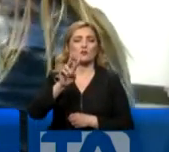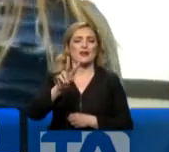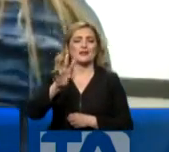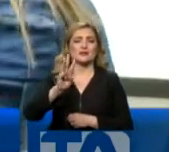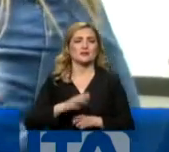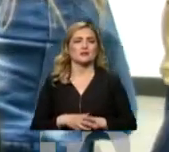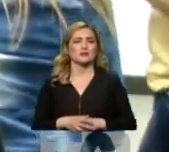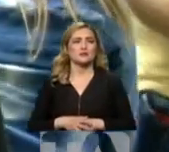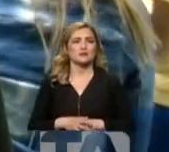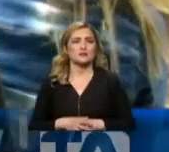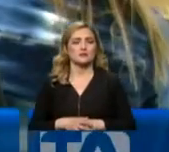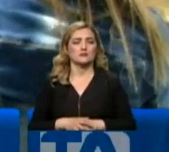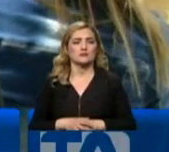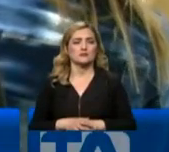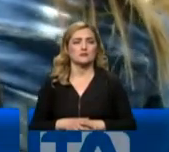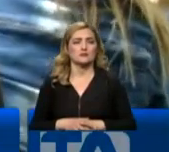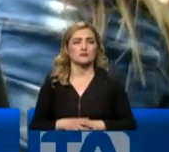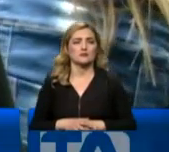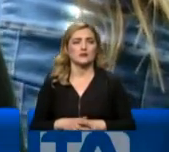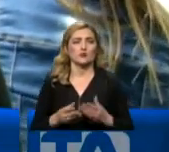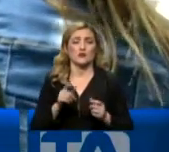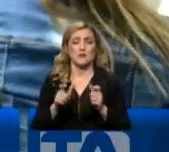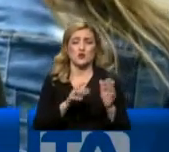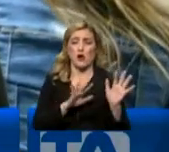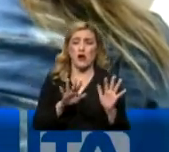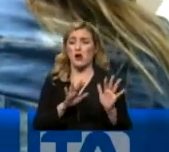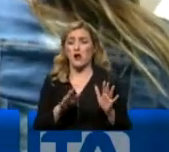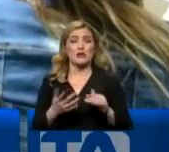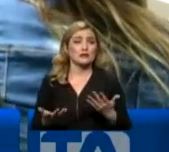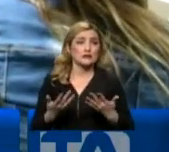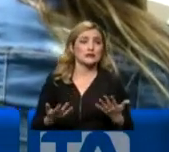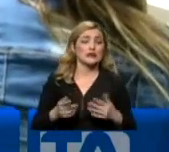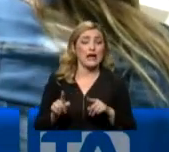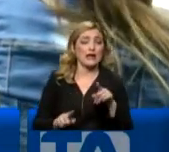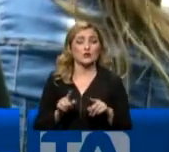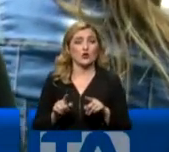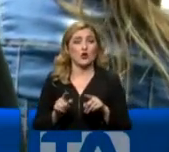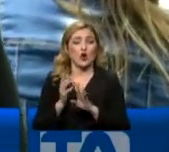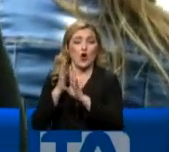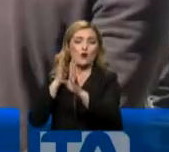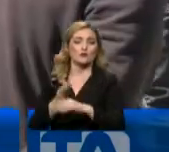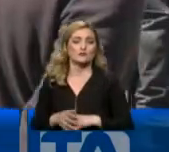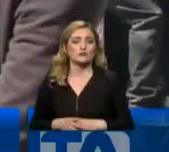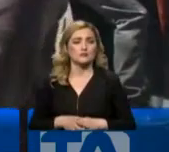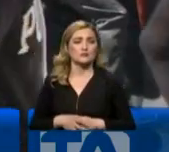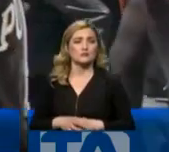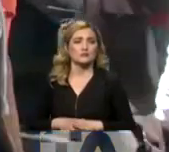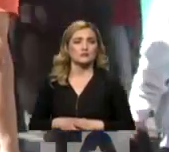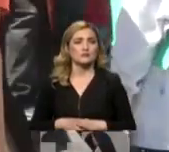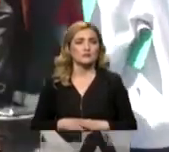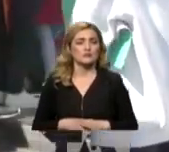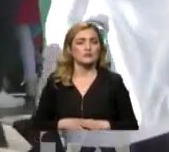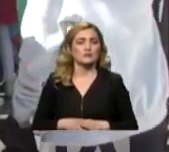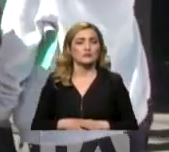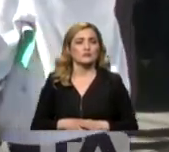826. Entiendo que como hay mucha demanda, pues por eso ahí se forma cierta cola. En Quito,